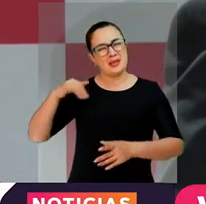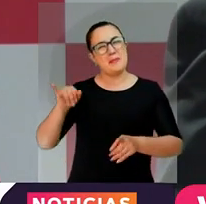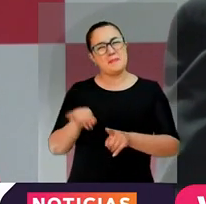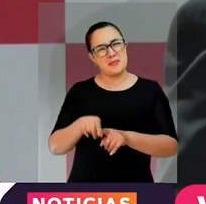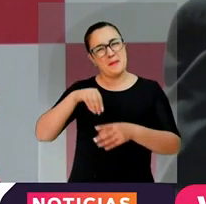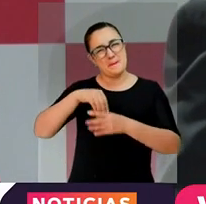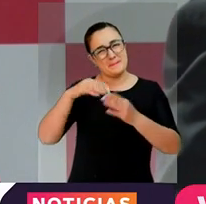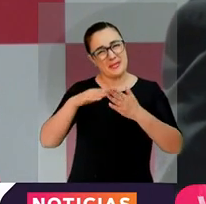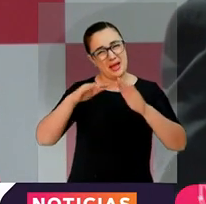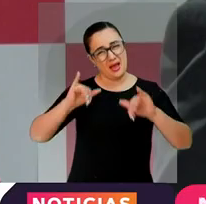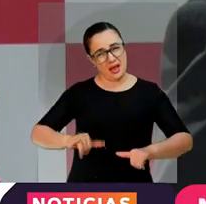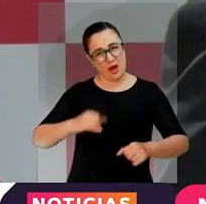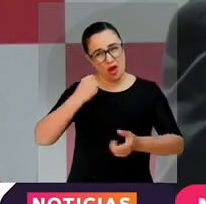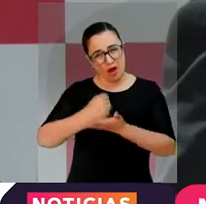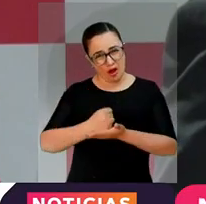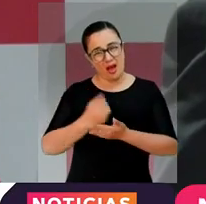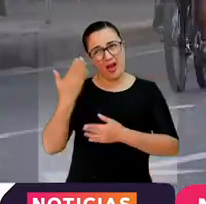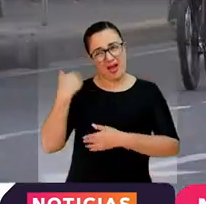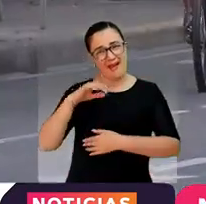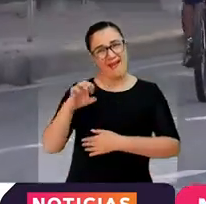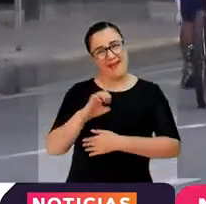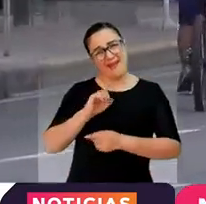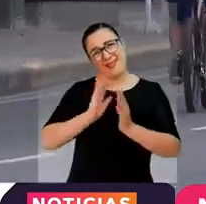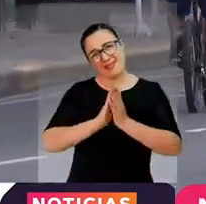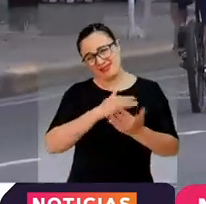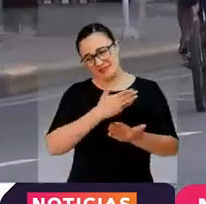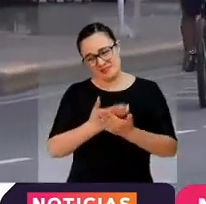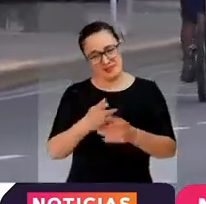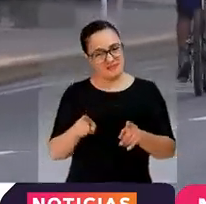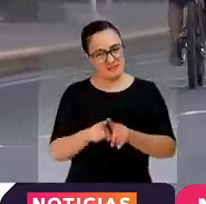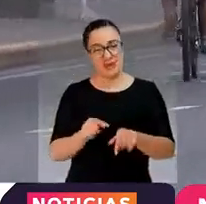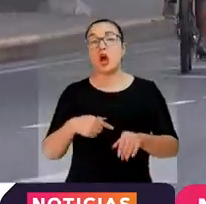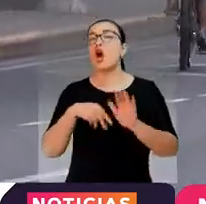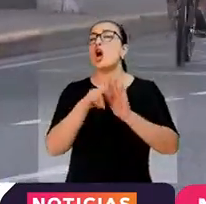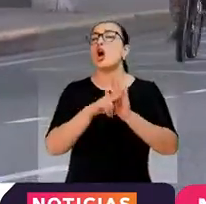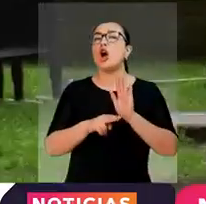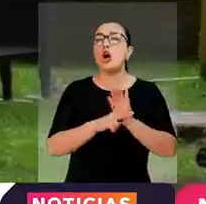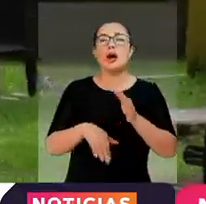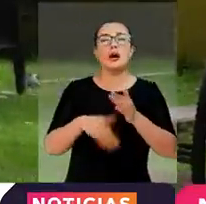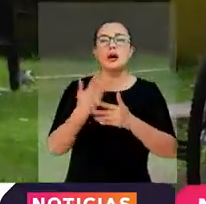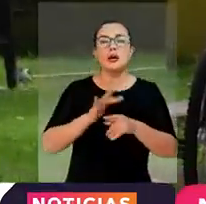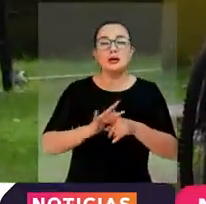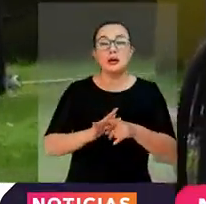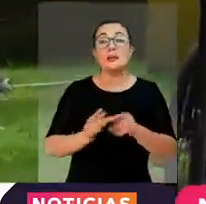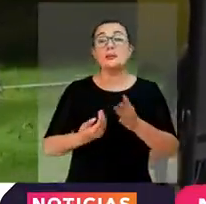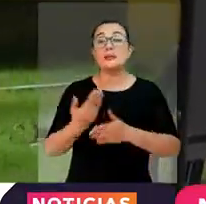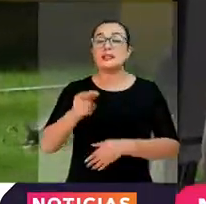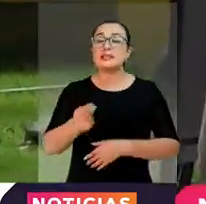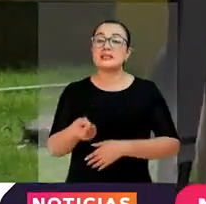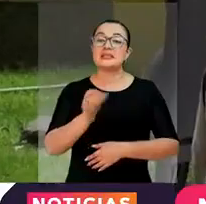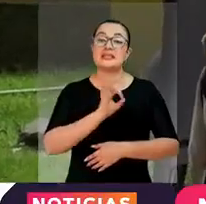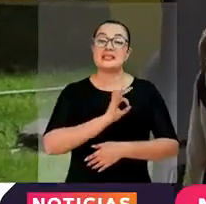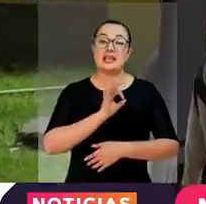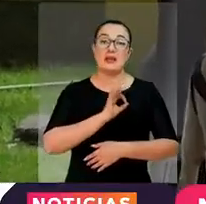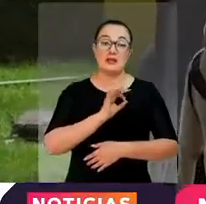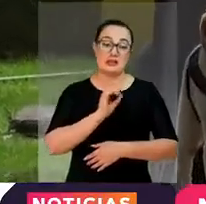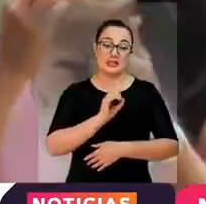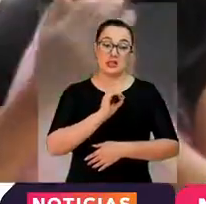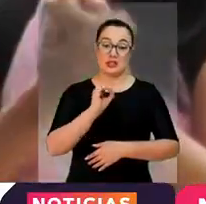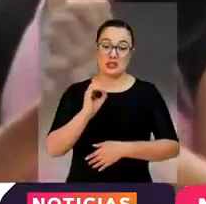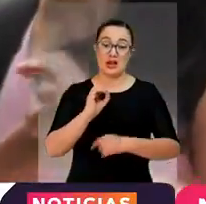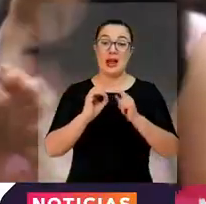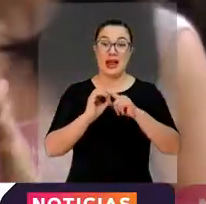del mes de enero y del mes de diciembre esas restricciones entrarán en vigencia desde el sábado a las 0 horas y terminarán el martes